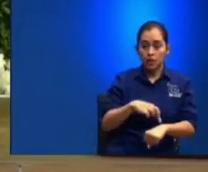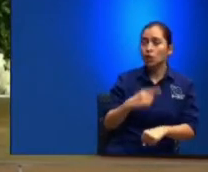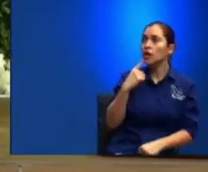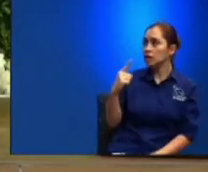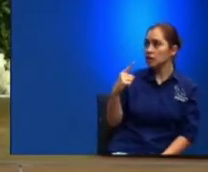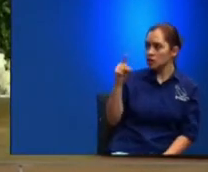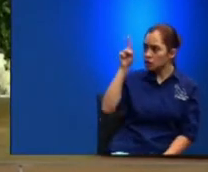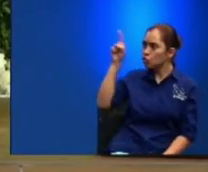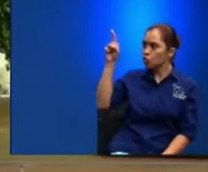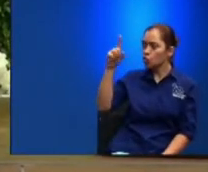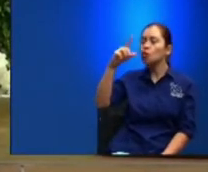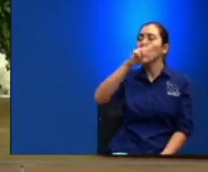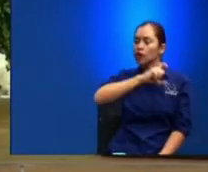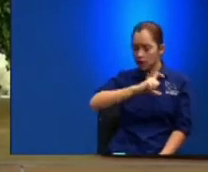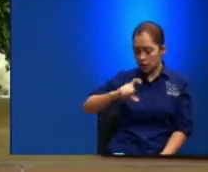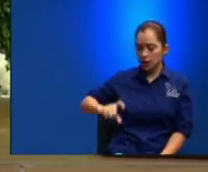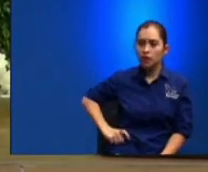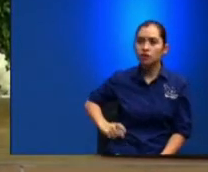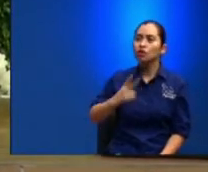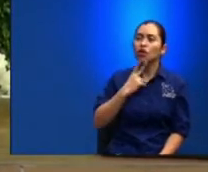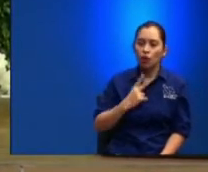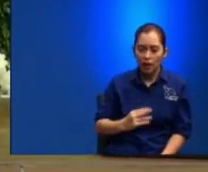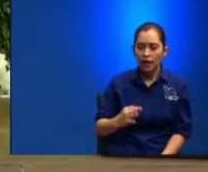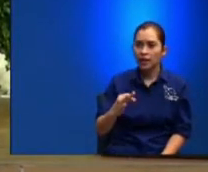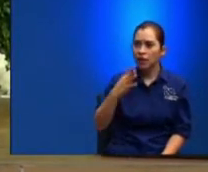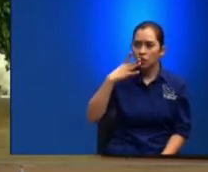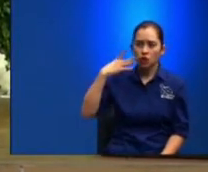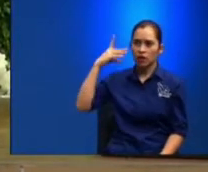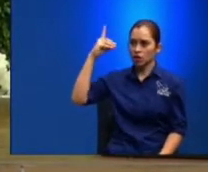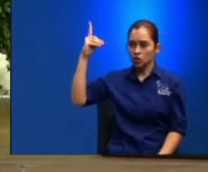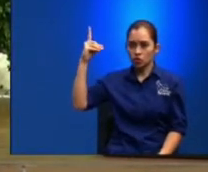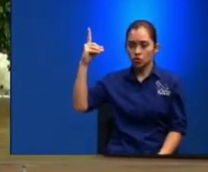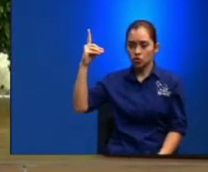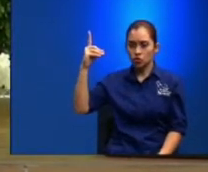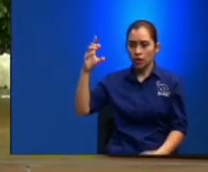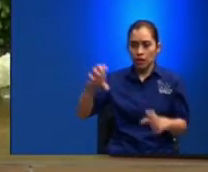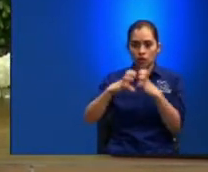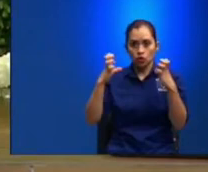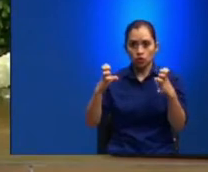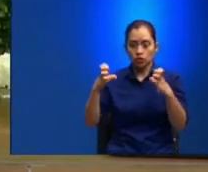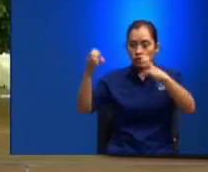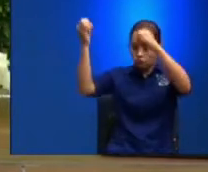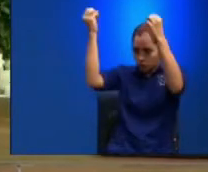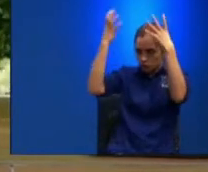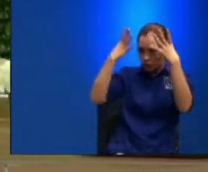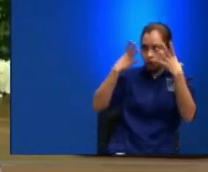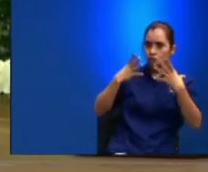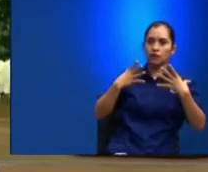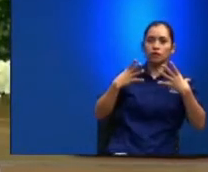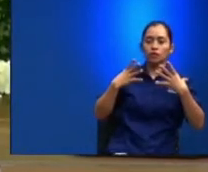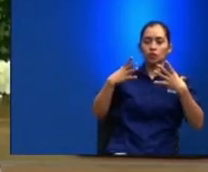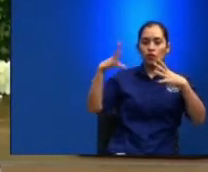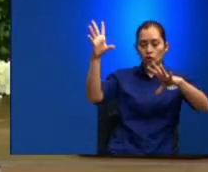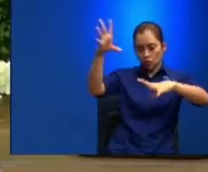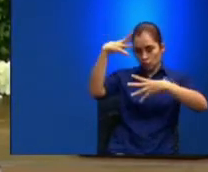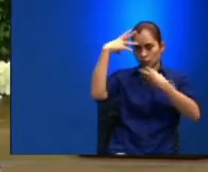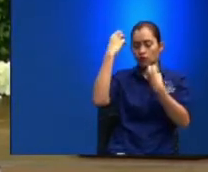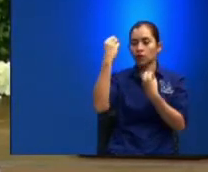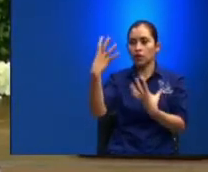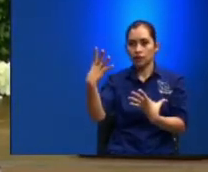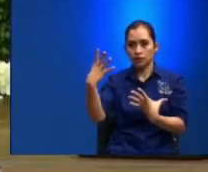del dios viviente cuando vino esa revelación sobre pedro entonces señor le dijo lo siguiente